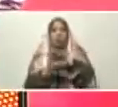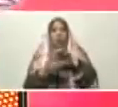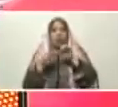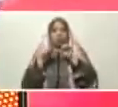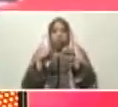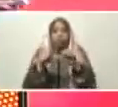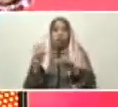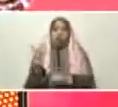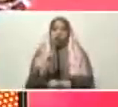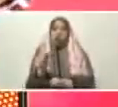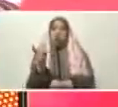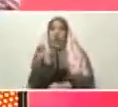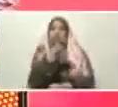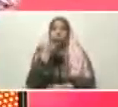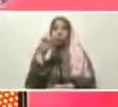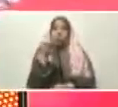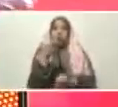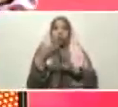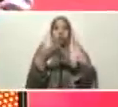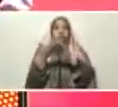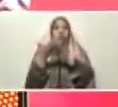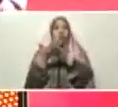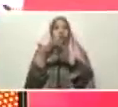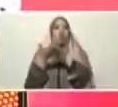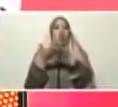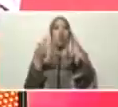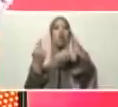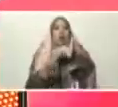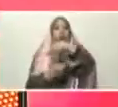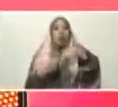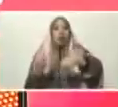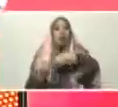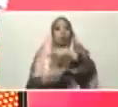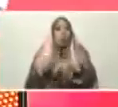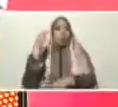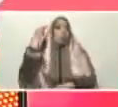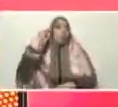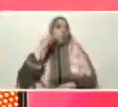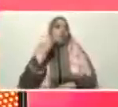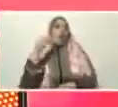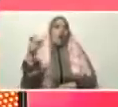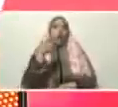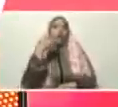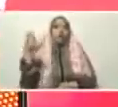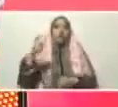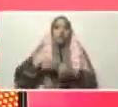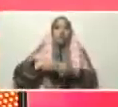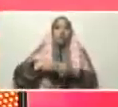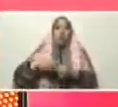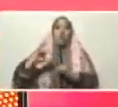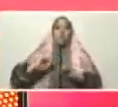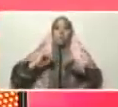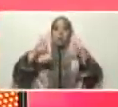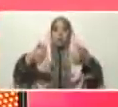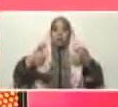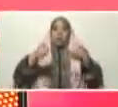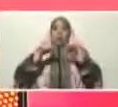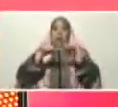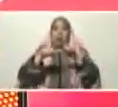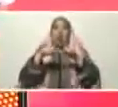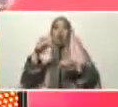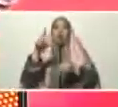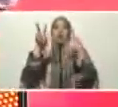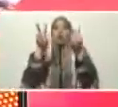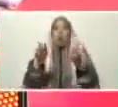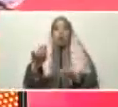y menos que se empeñen en la revolución bolivariana tenemos que ir en un renacimiento permanente